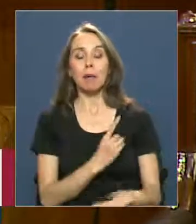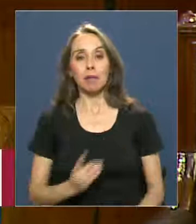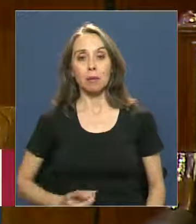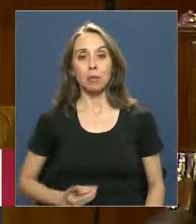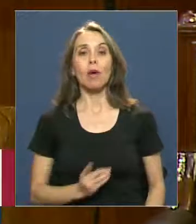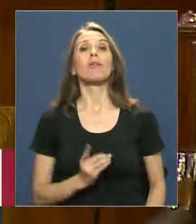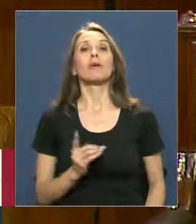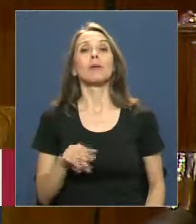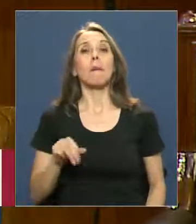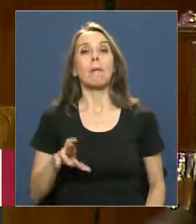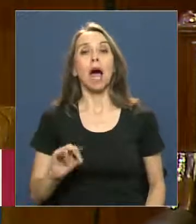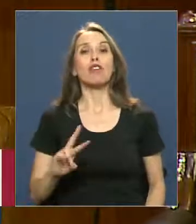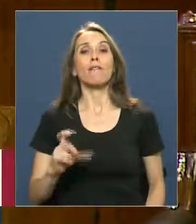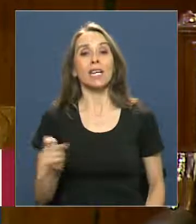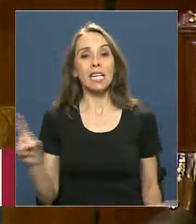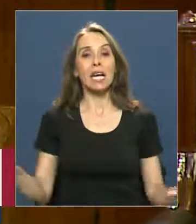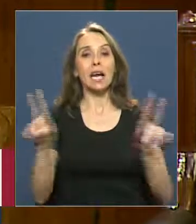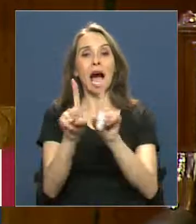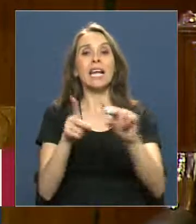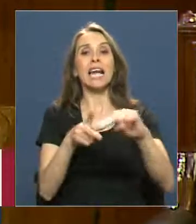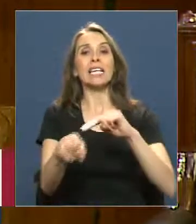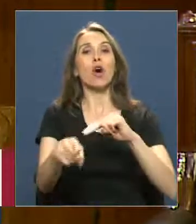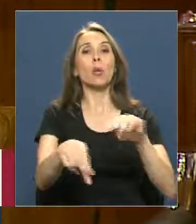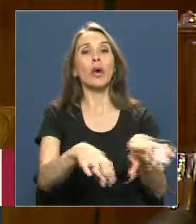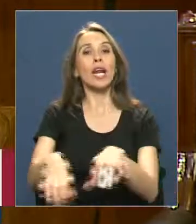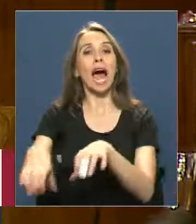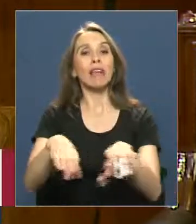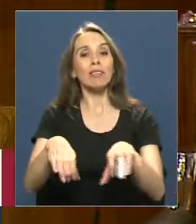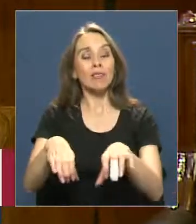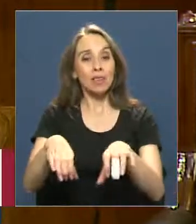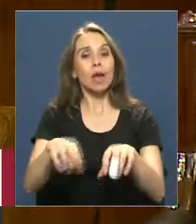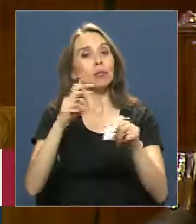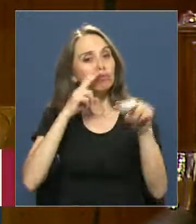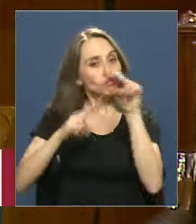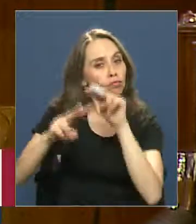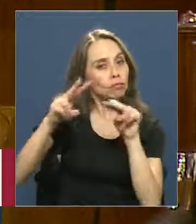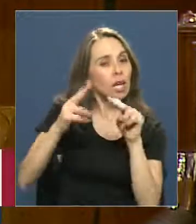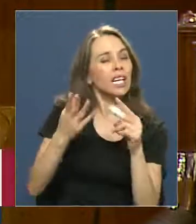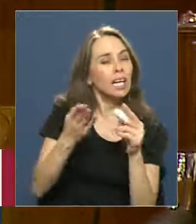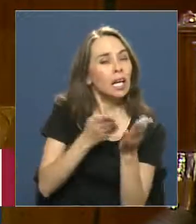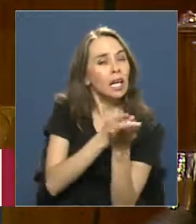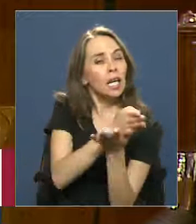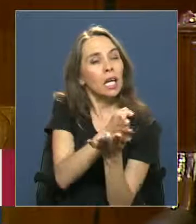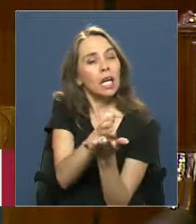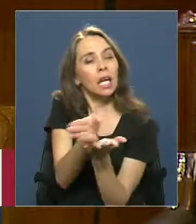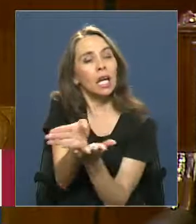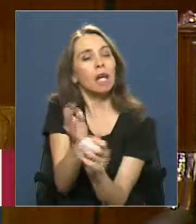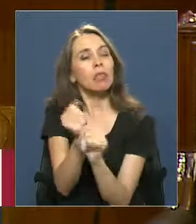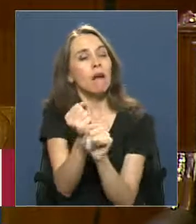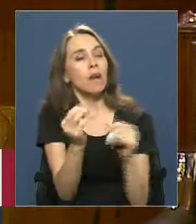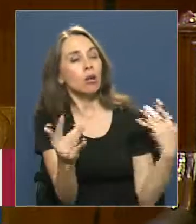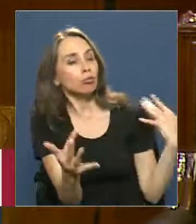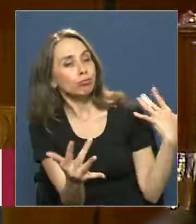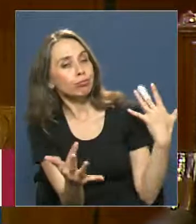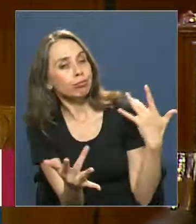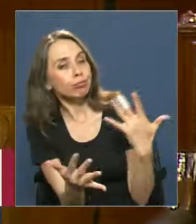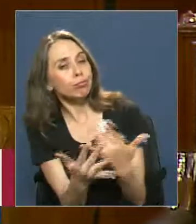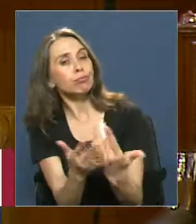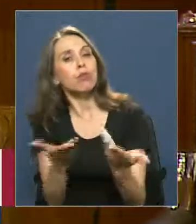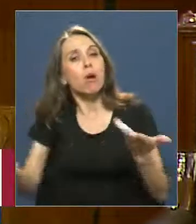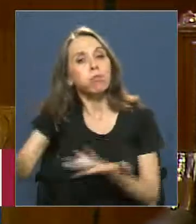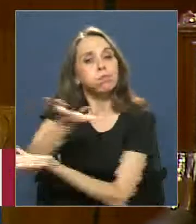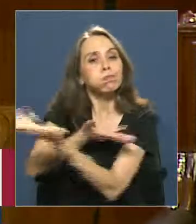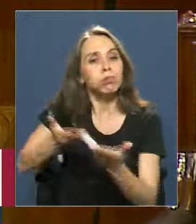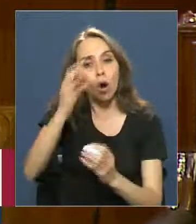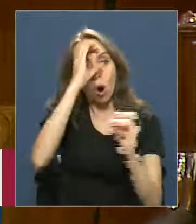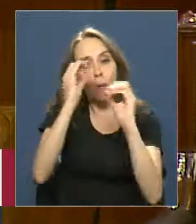el diputado don Mario Venegas. Esa actividad tuvo como objetivo examinar las líneas de trabajo que se han seguido e intercambiar opiniones entre